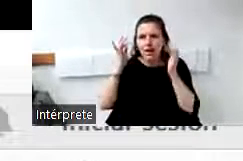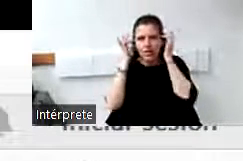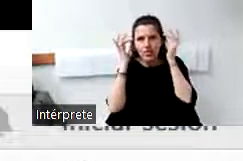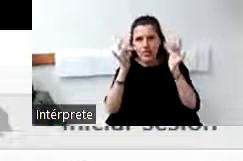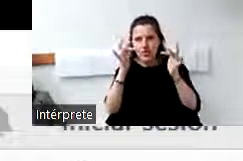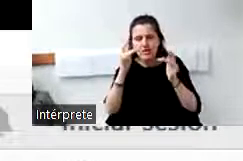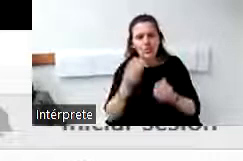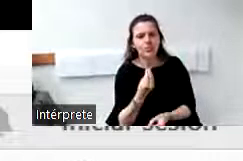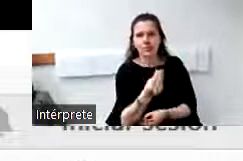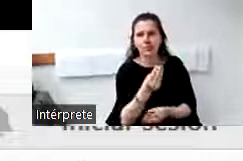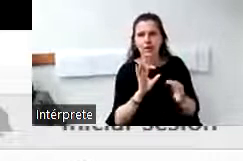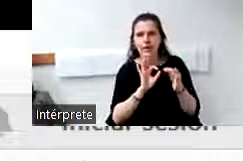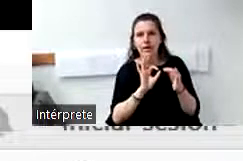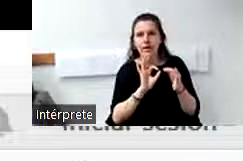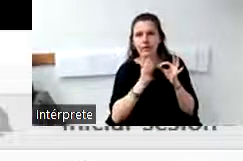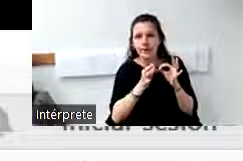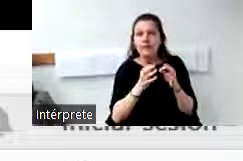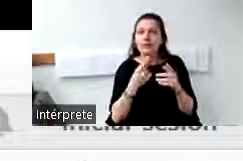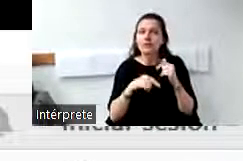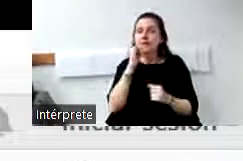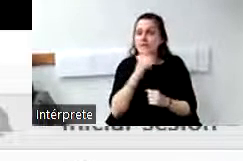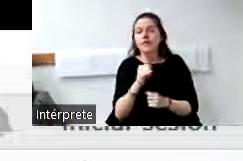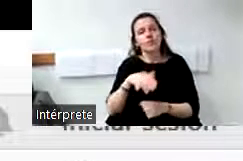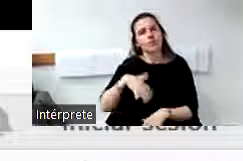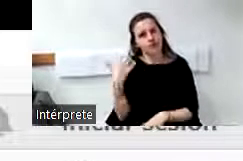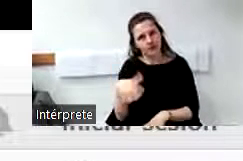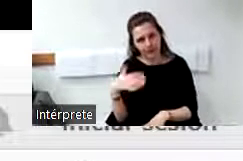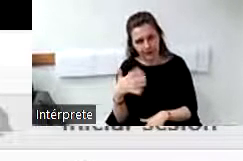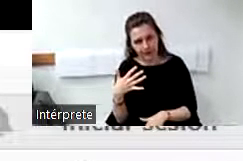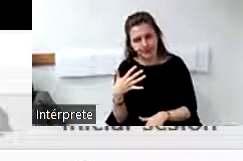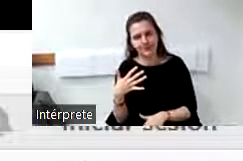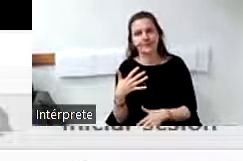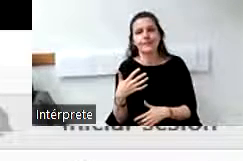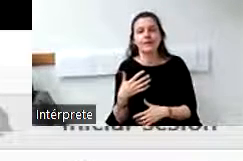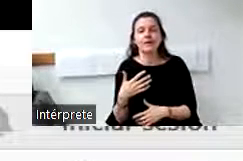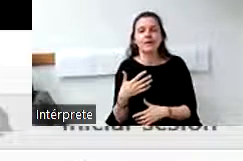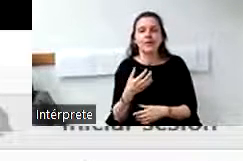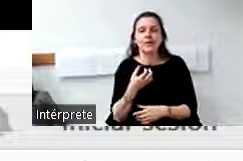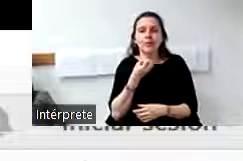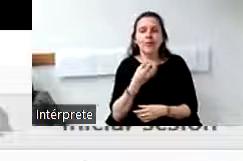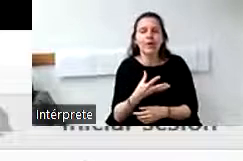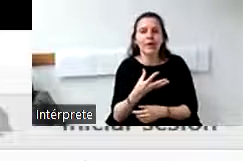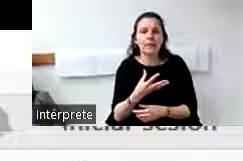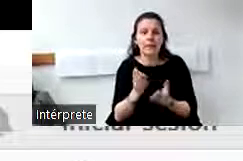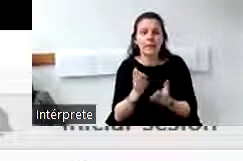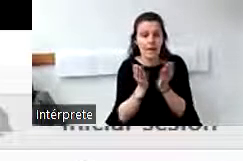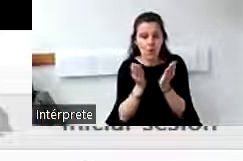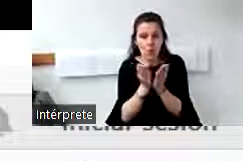estar que tiene muchos años para estudiarse, son creo que 4 años.